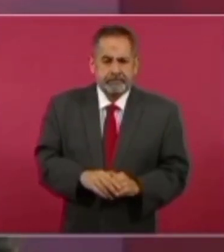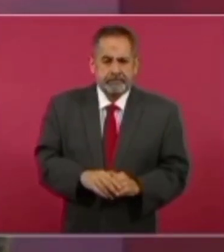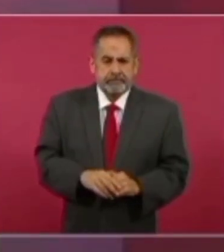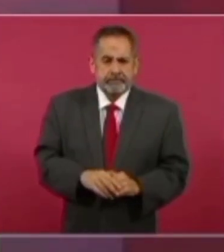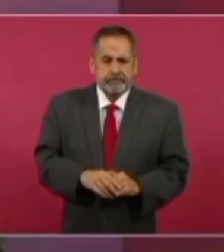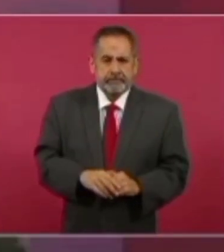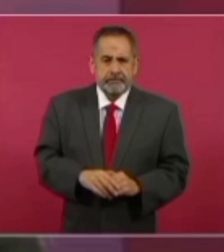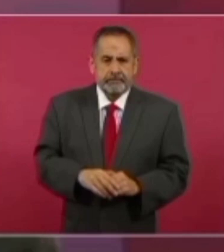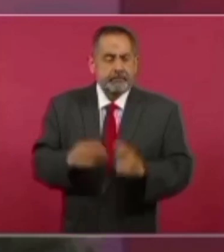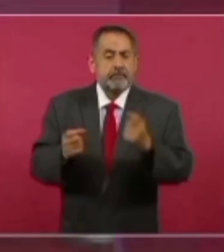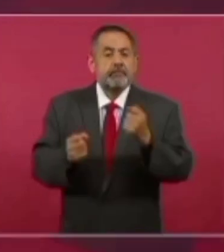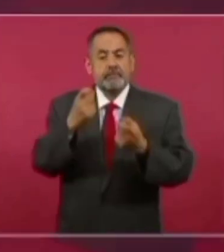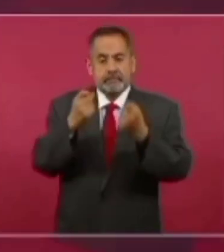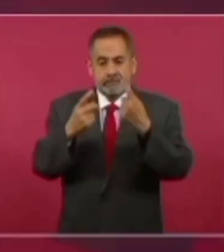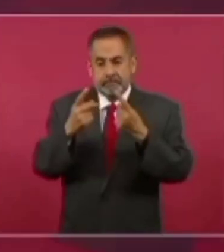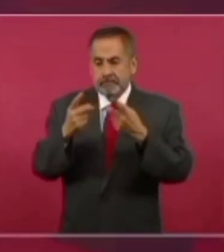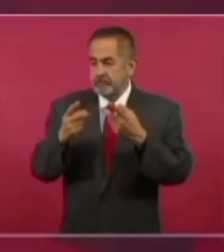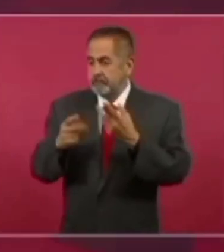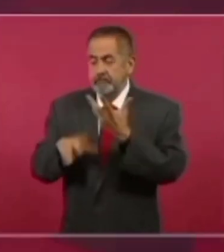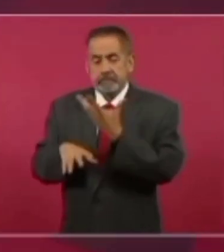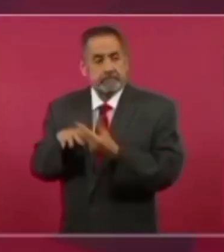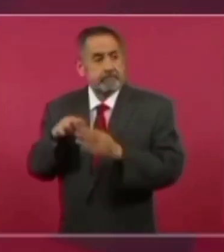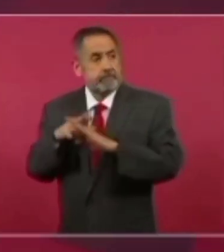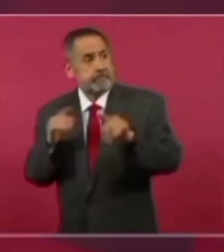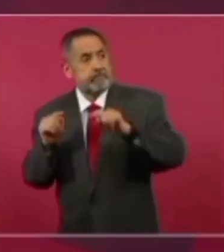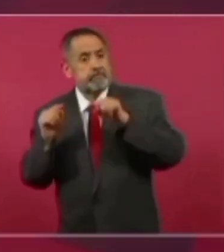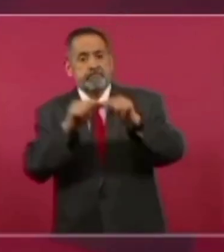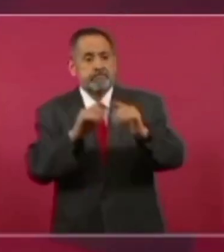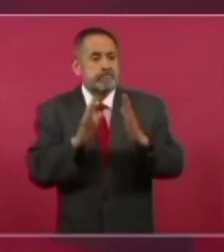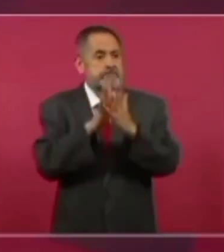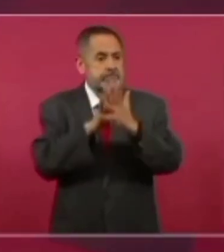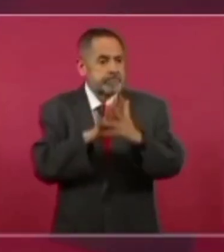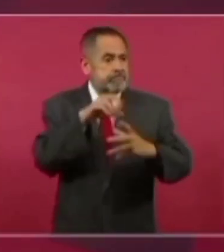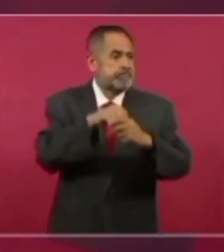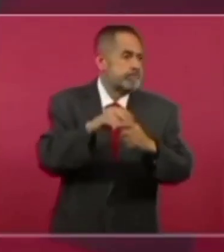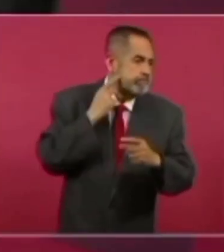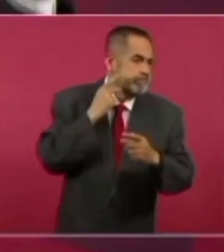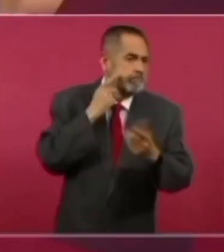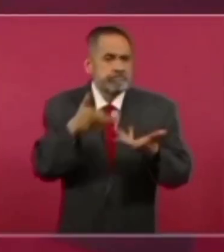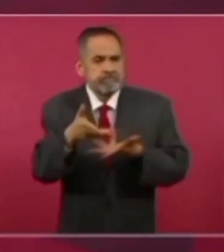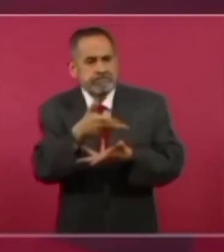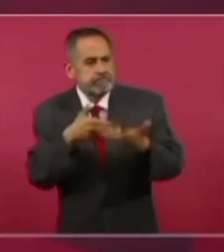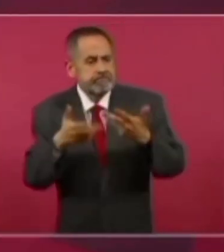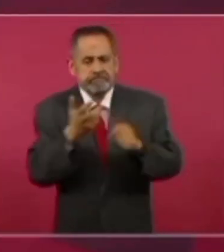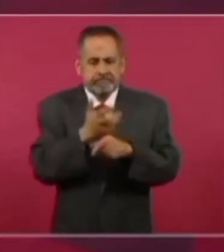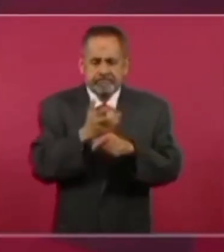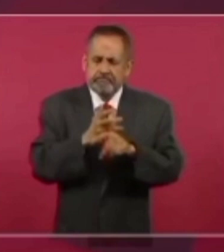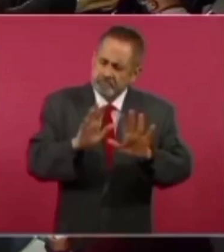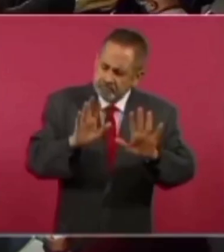participan más en la política interna de Estados Unidos. Pero